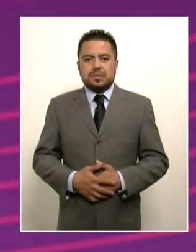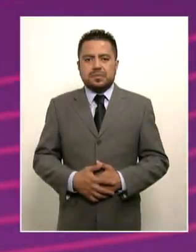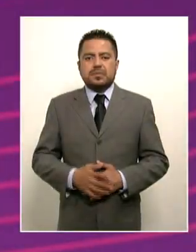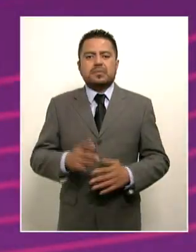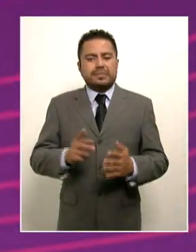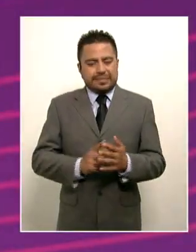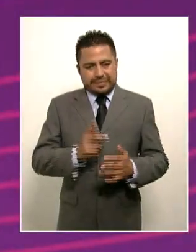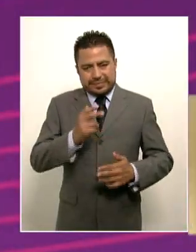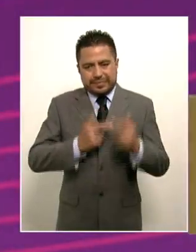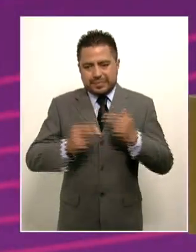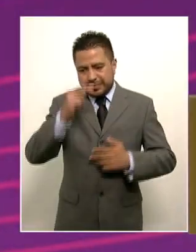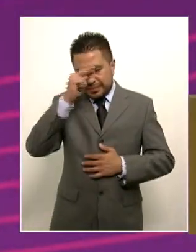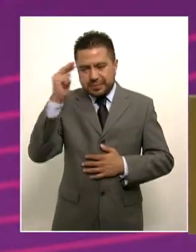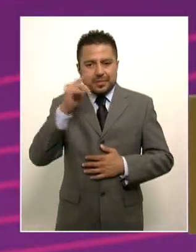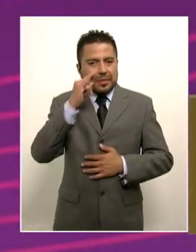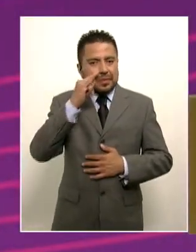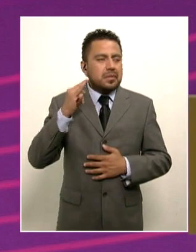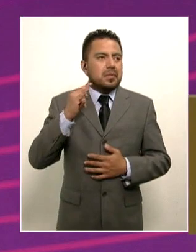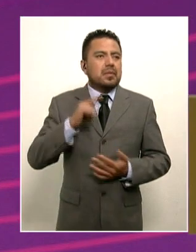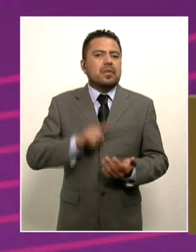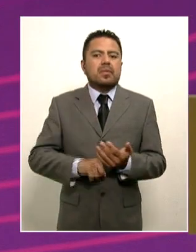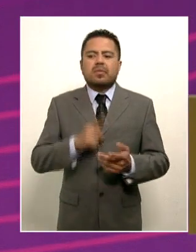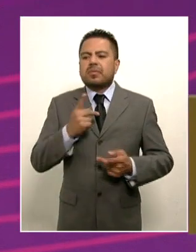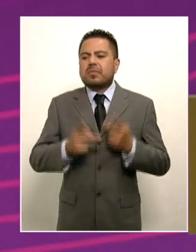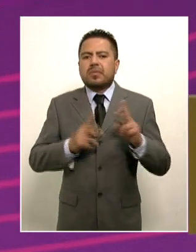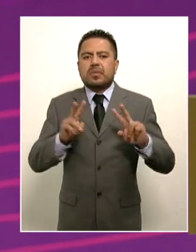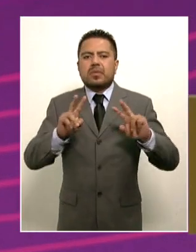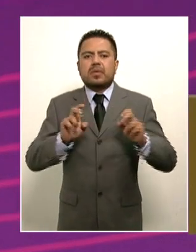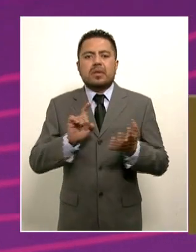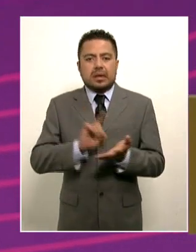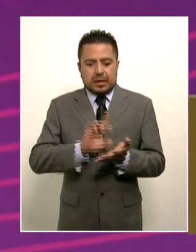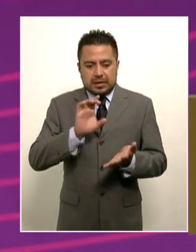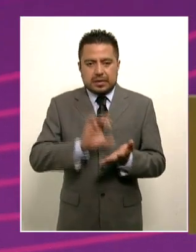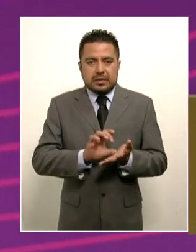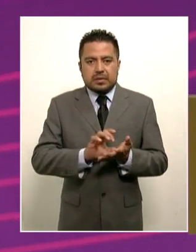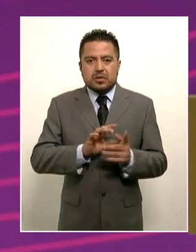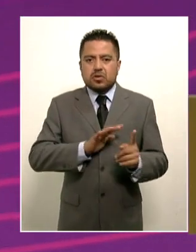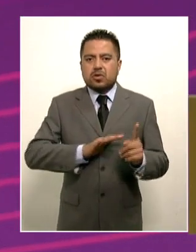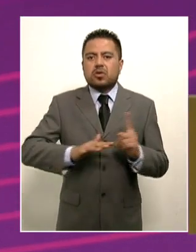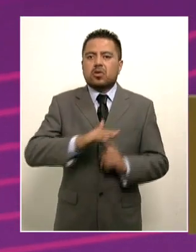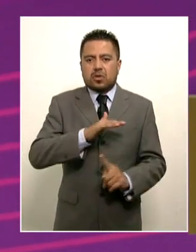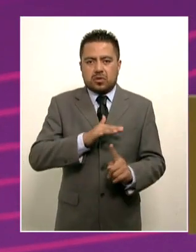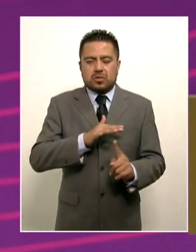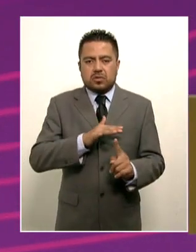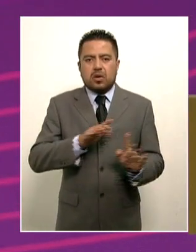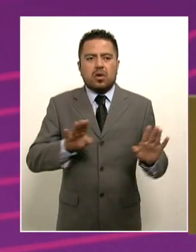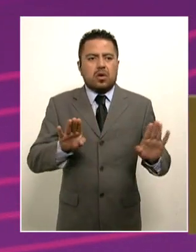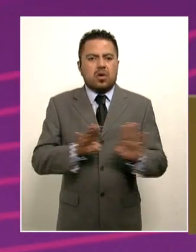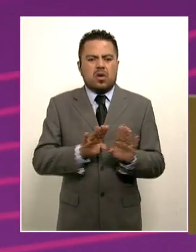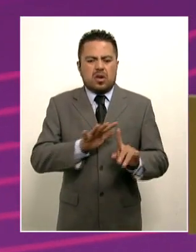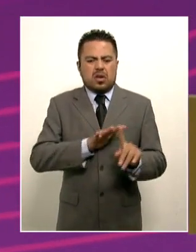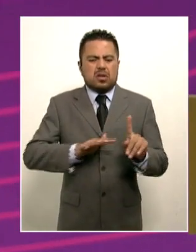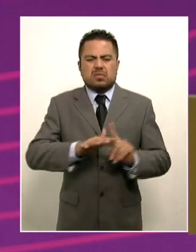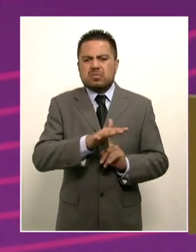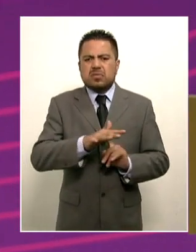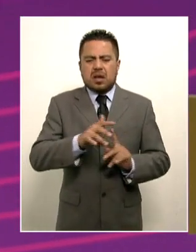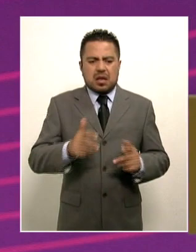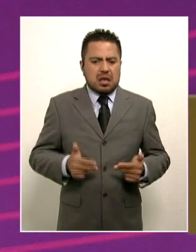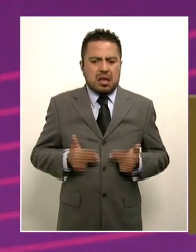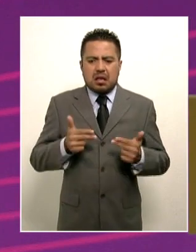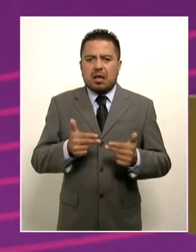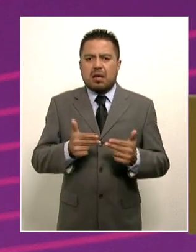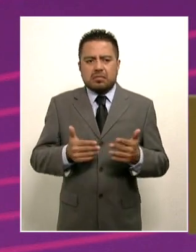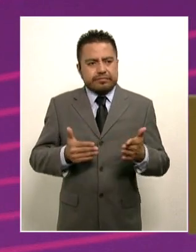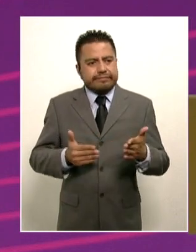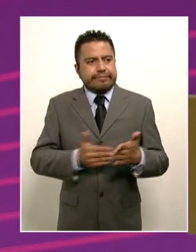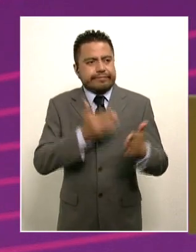Estamos de regreso aquí en México Invisible, hablando sobre el tema de discapacidad y el entorno, cómo el entorno genera barreras para